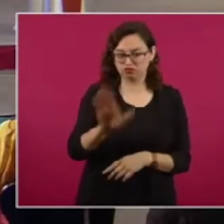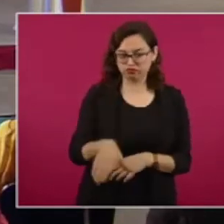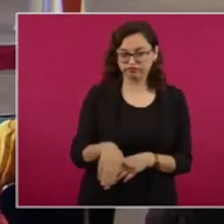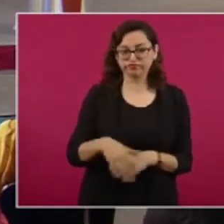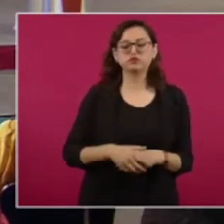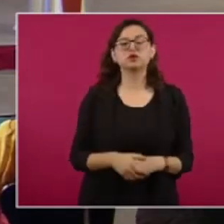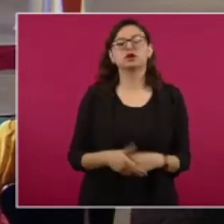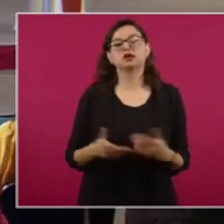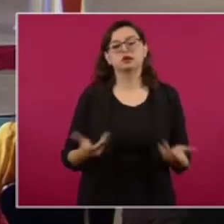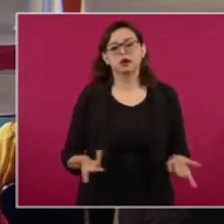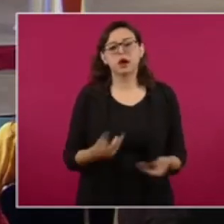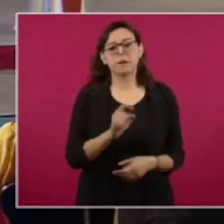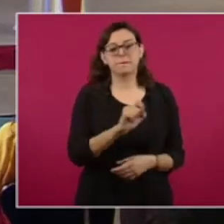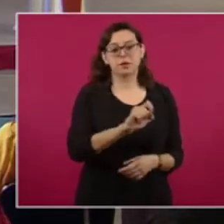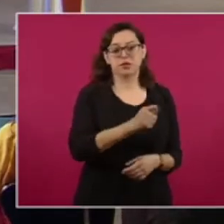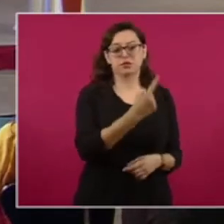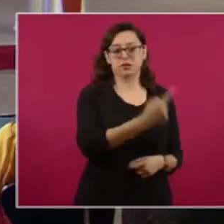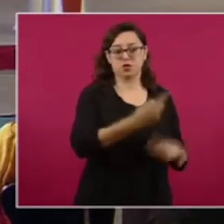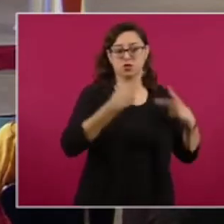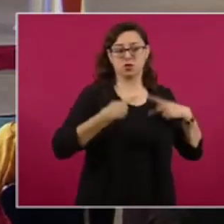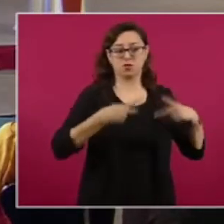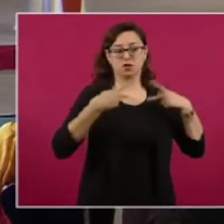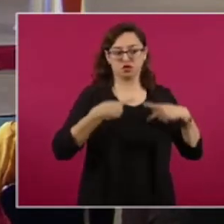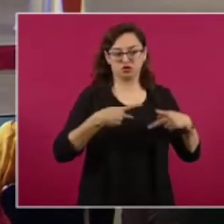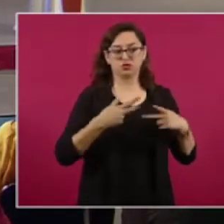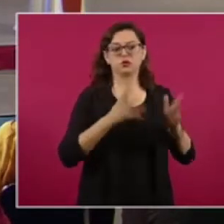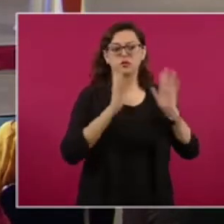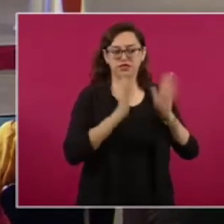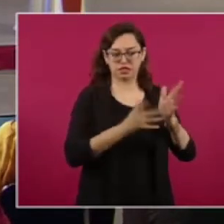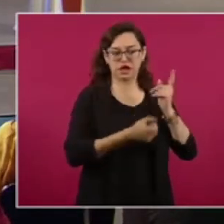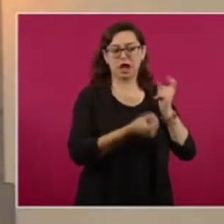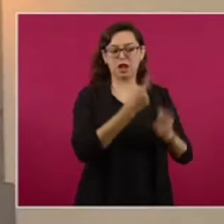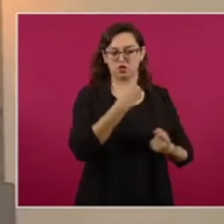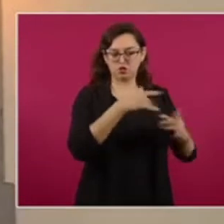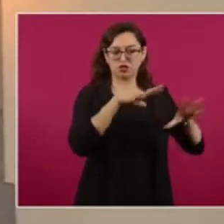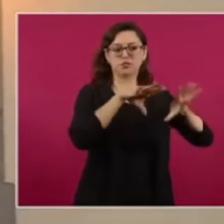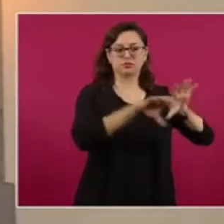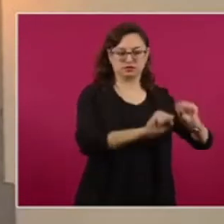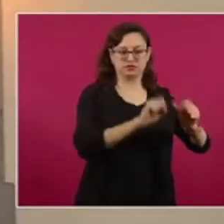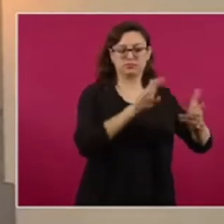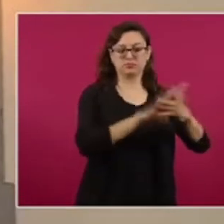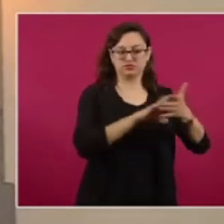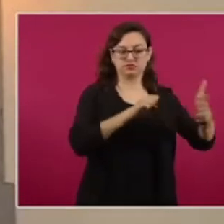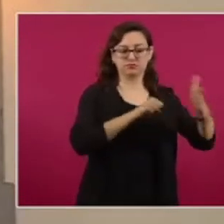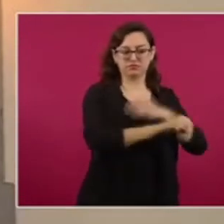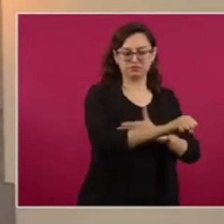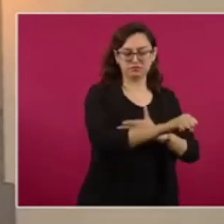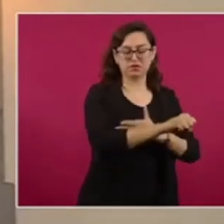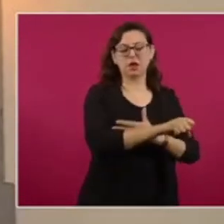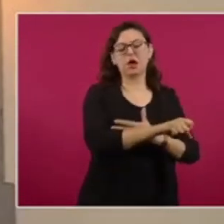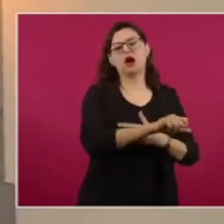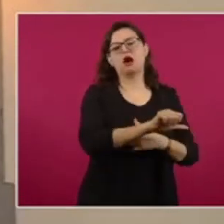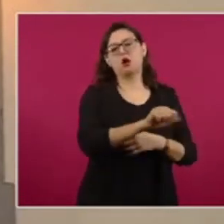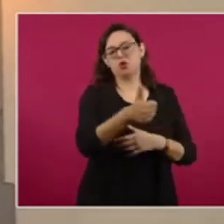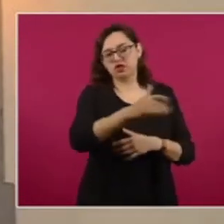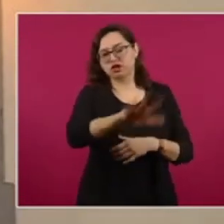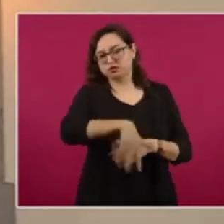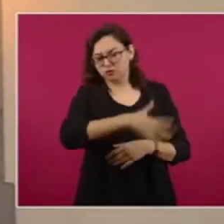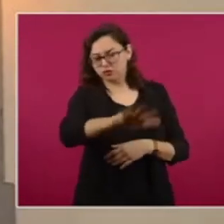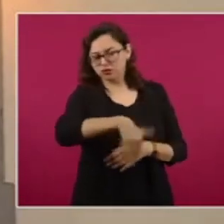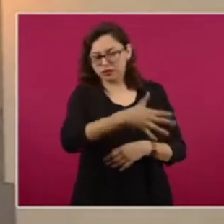detenidas o buscadas con orden de aprehensión por estos eventos y 17 de ellas vinculadas a proceso